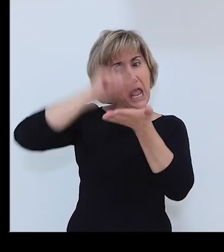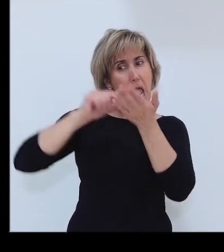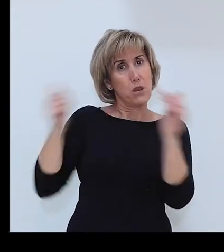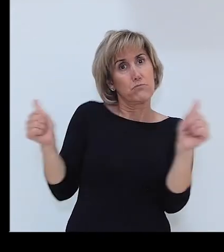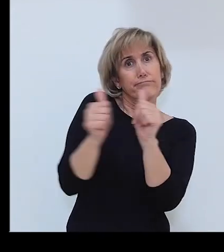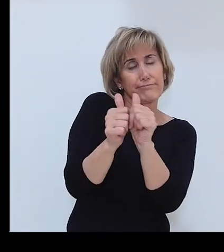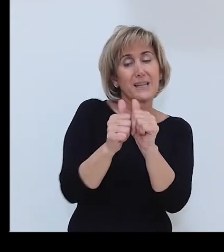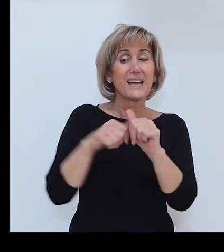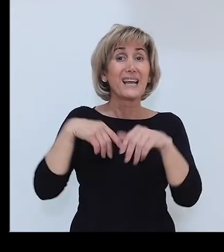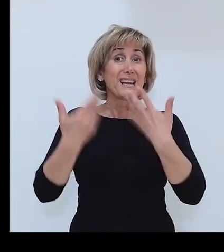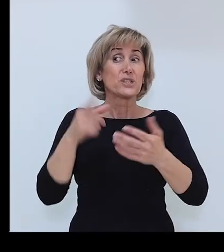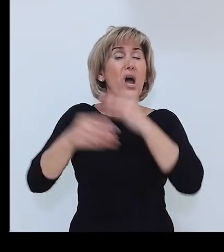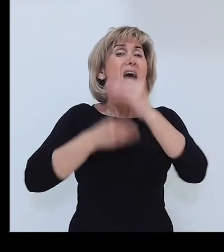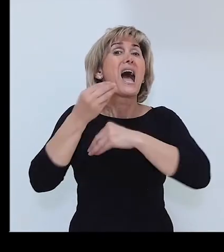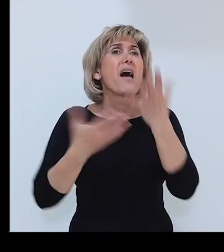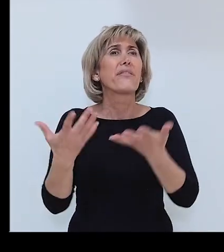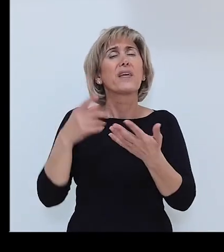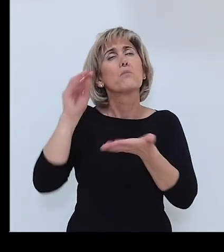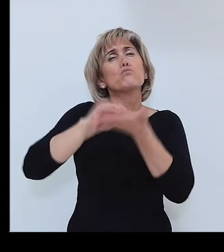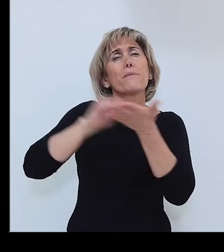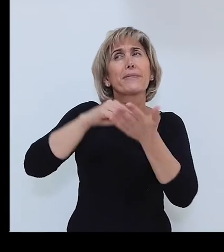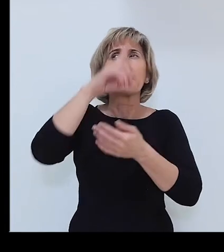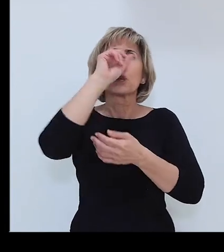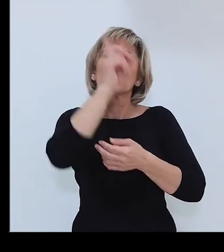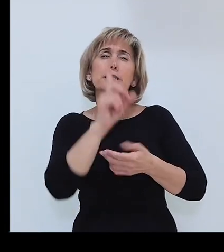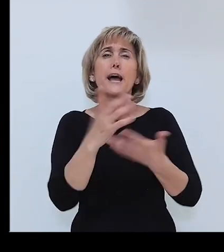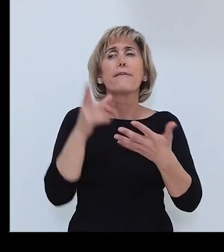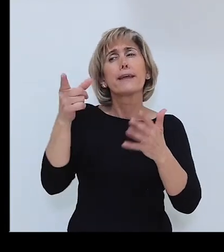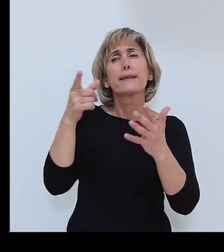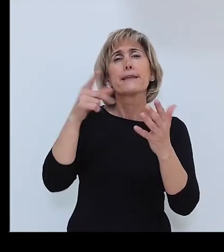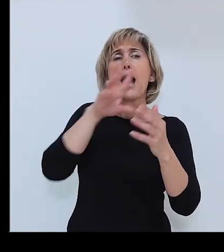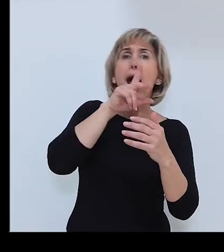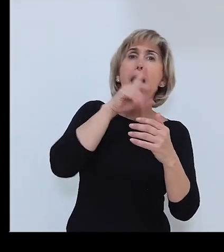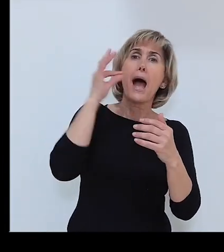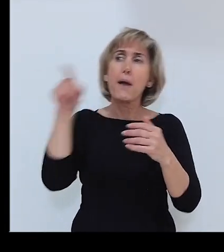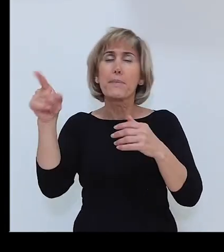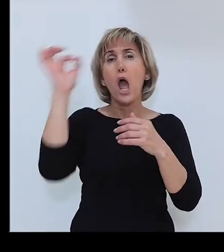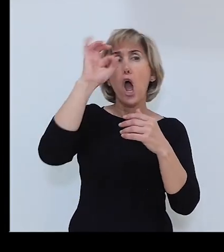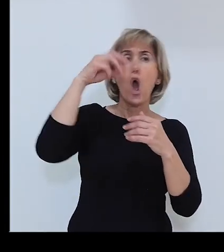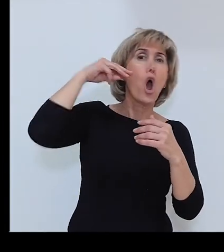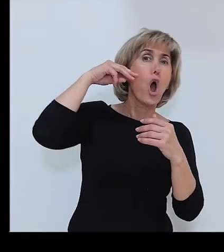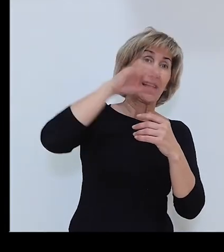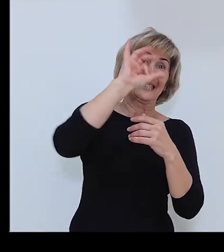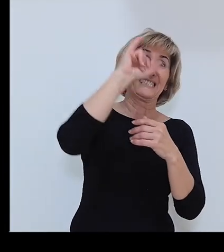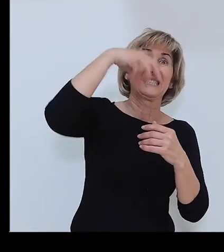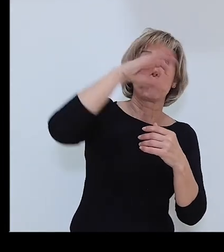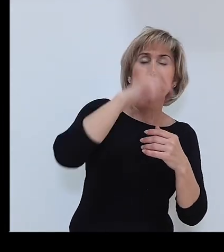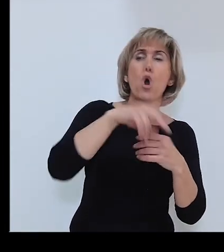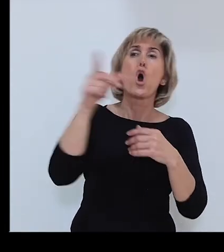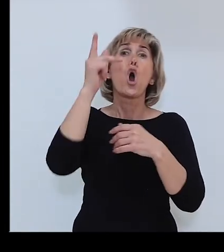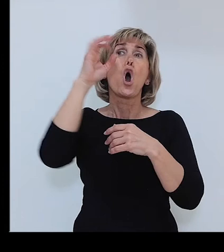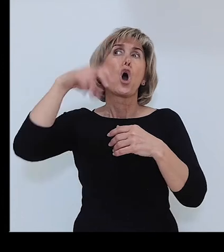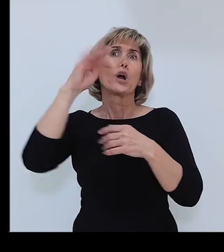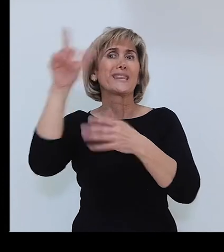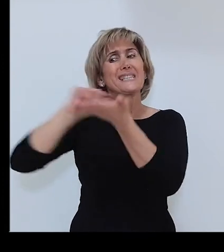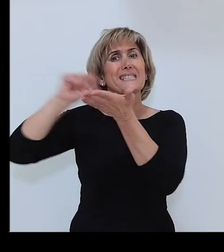que hay momentos que no se distingue bien cuando habla Comte y cuando habla Saint-Simon, porque claro, Comte como secretario